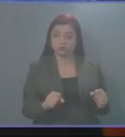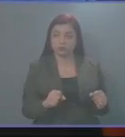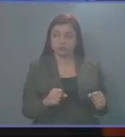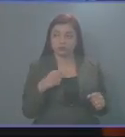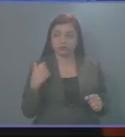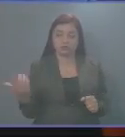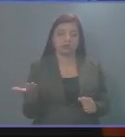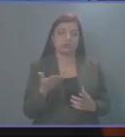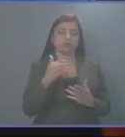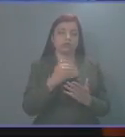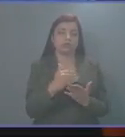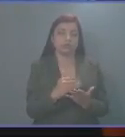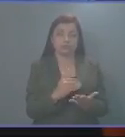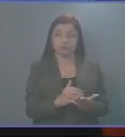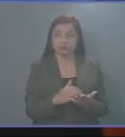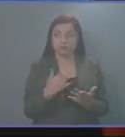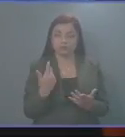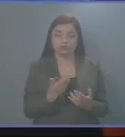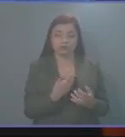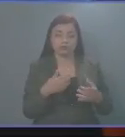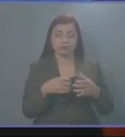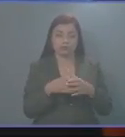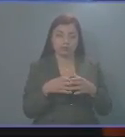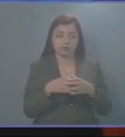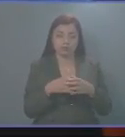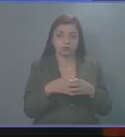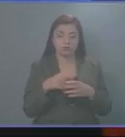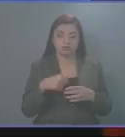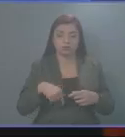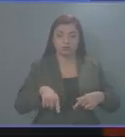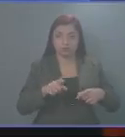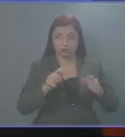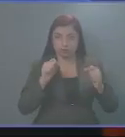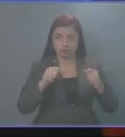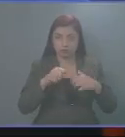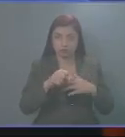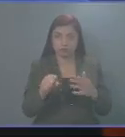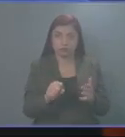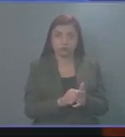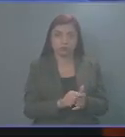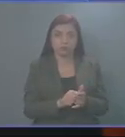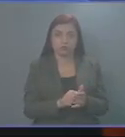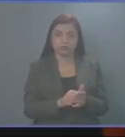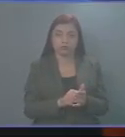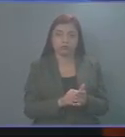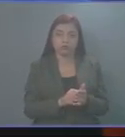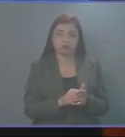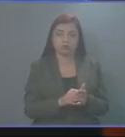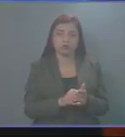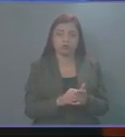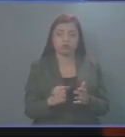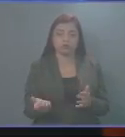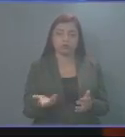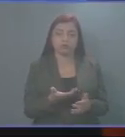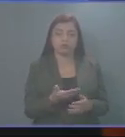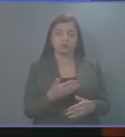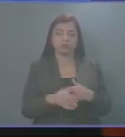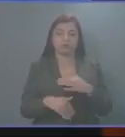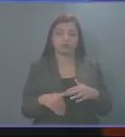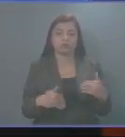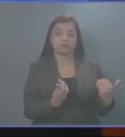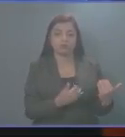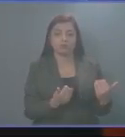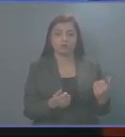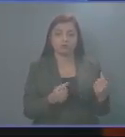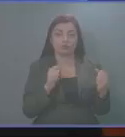Sobre los particulares, la suscrita comisión hace del conocimiento del Honorable Pleno Legislativo lo siguiente.